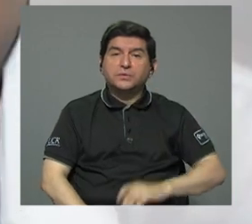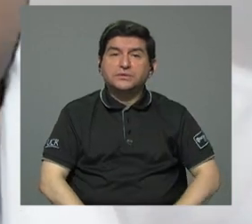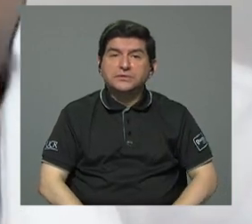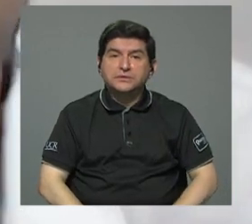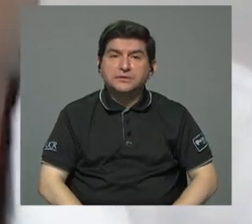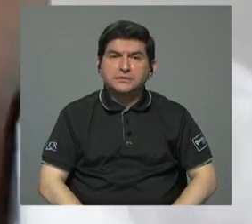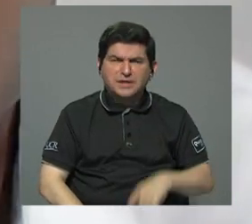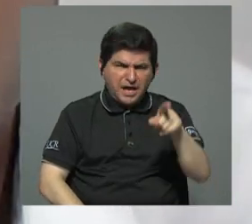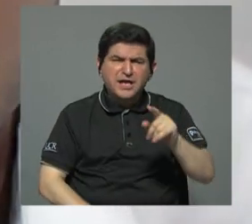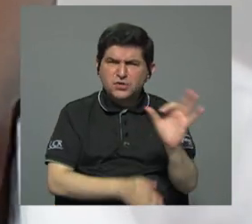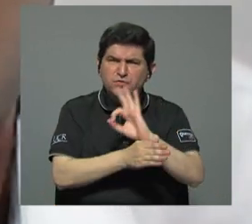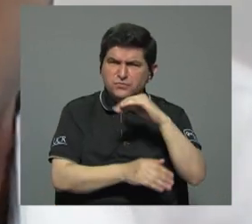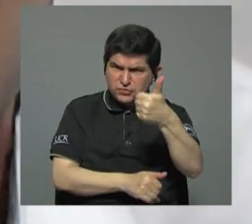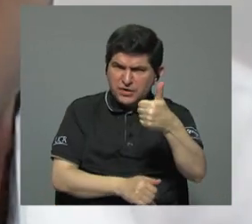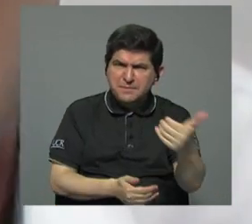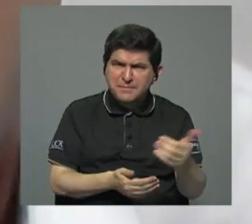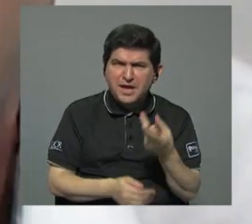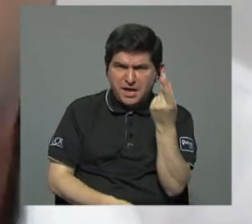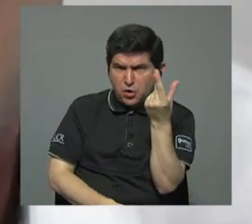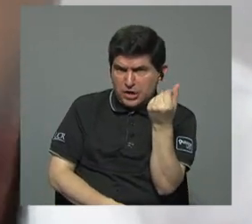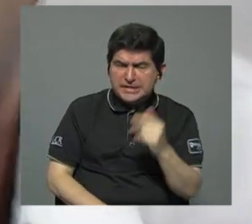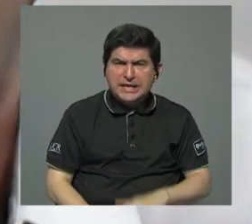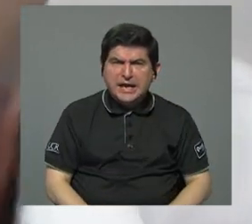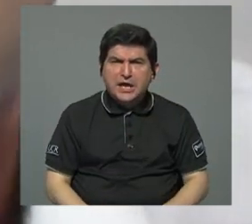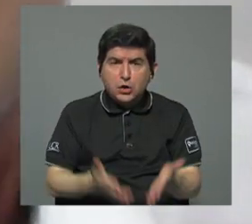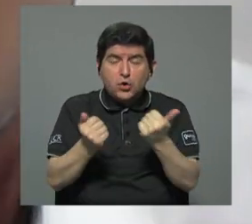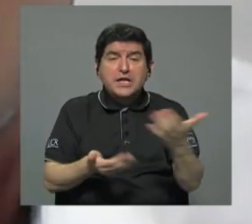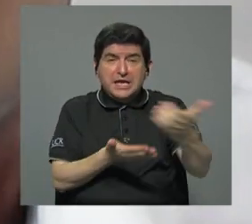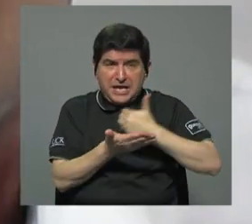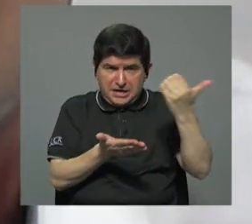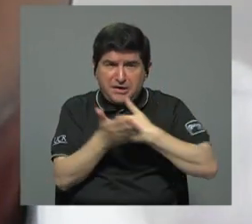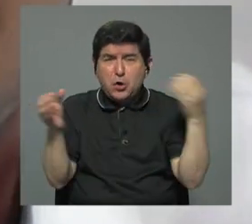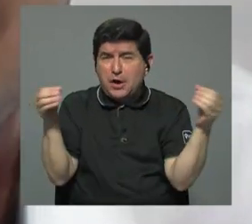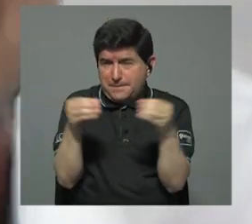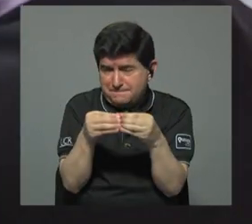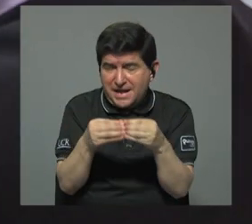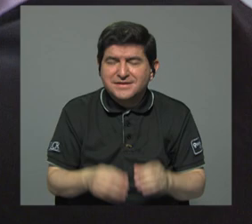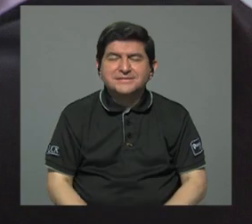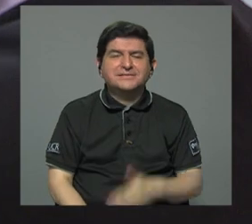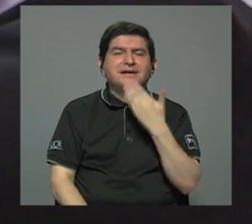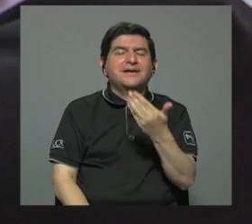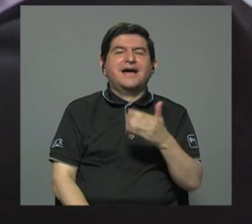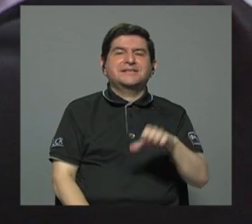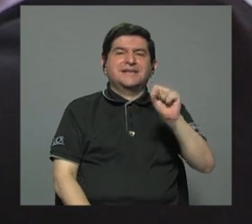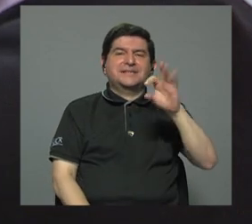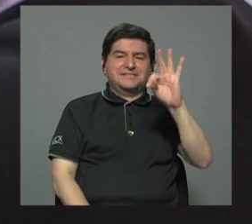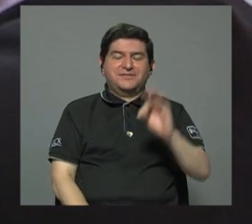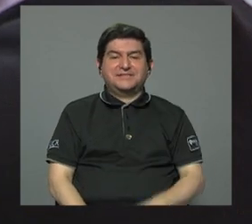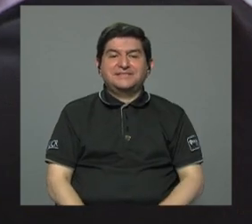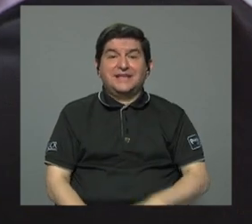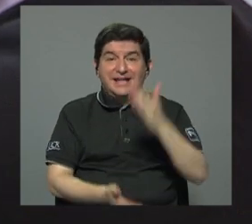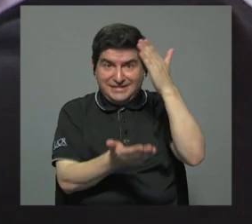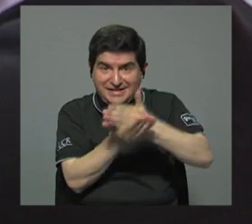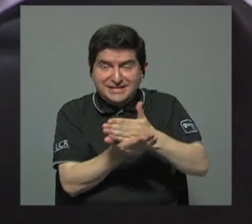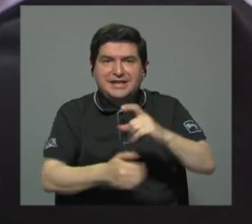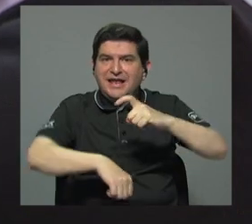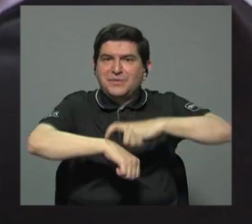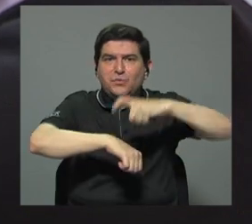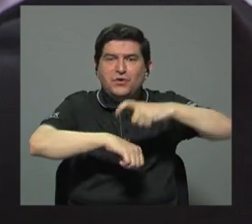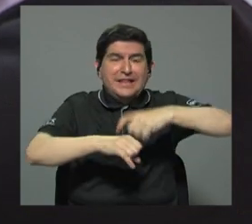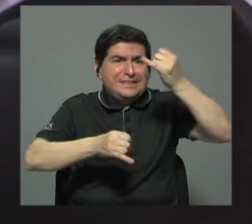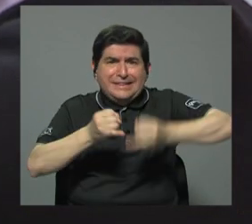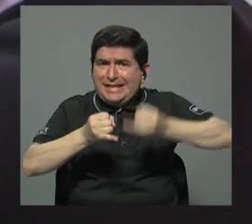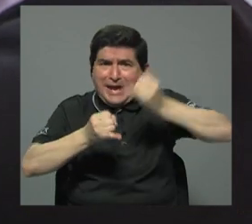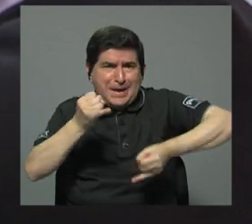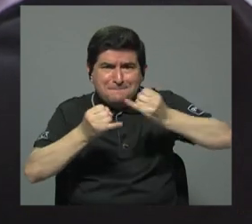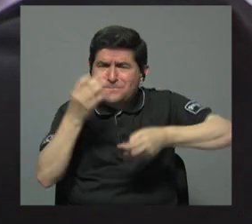¿están siendo eficientes con el dinero? Y aún así quieren cobrar más dinero. Gracias, don Sebastián. Yo creo que tengo que cortar porque el tiempo se nos está acabando